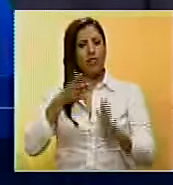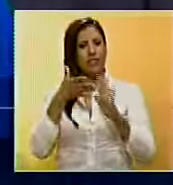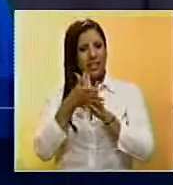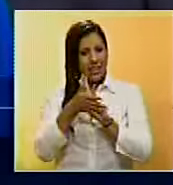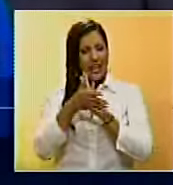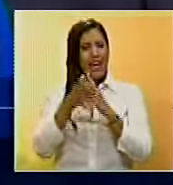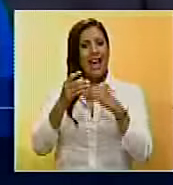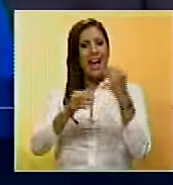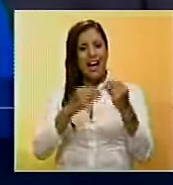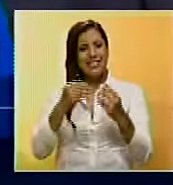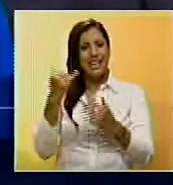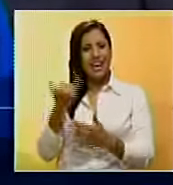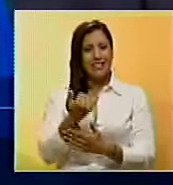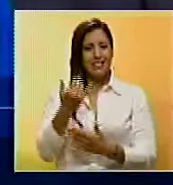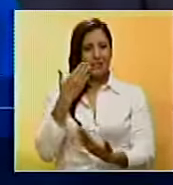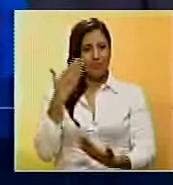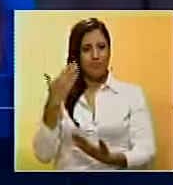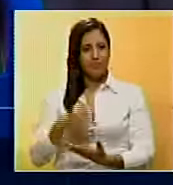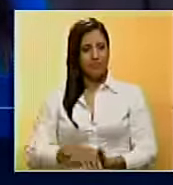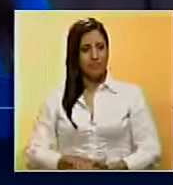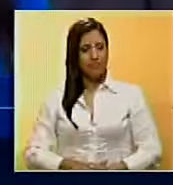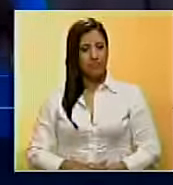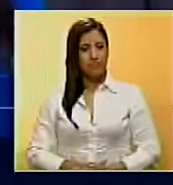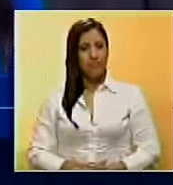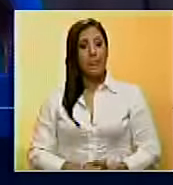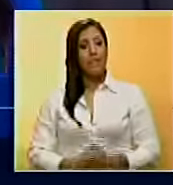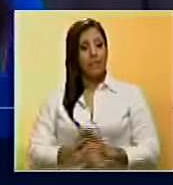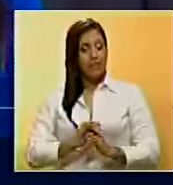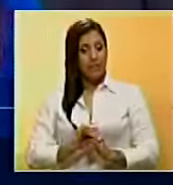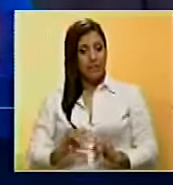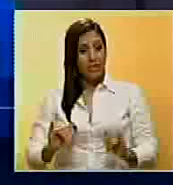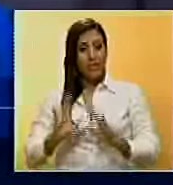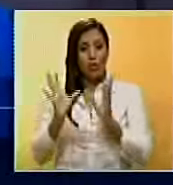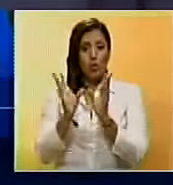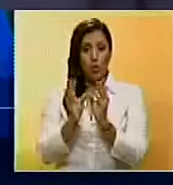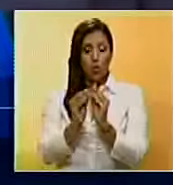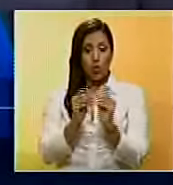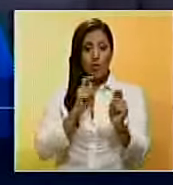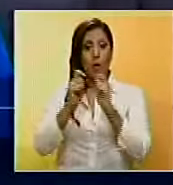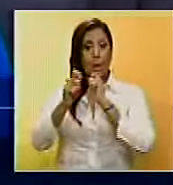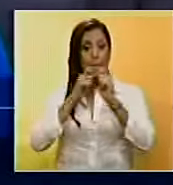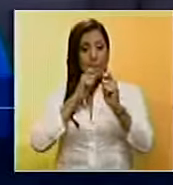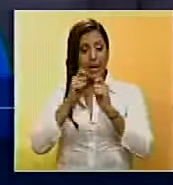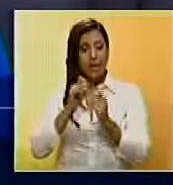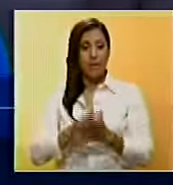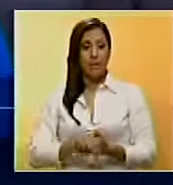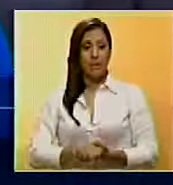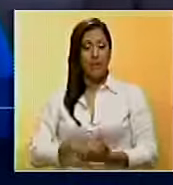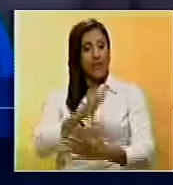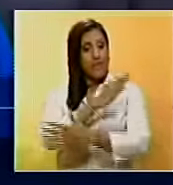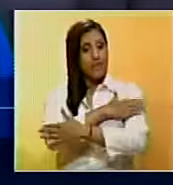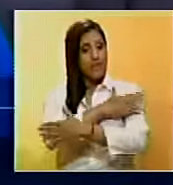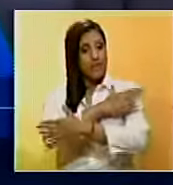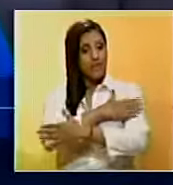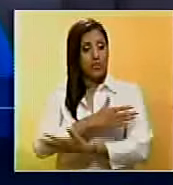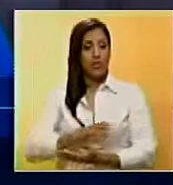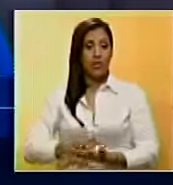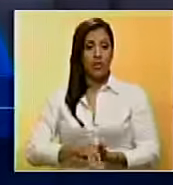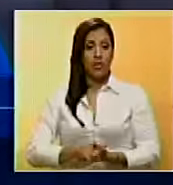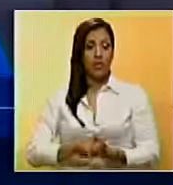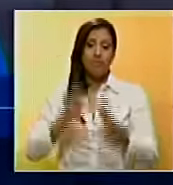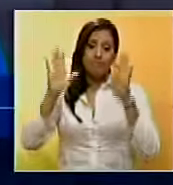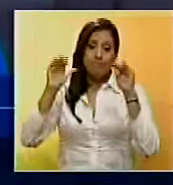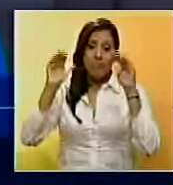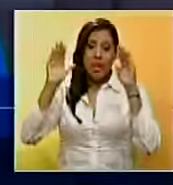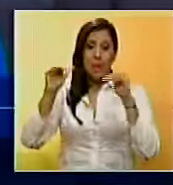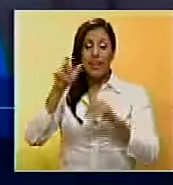pretensiones y agresiones imperiales. De esta manera, concluido la rueda de prensa, felicitamos, despedimos